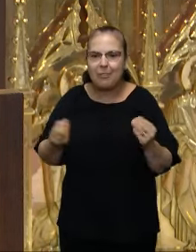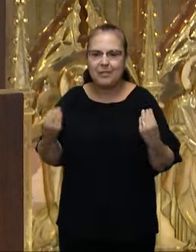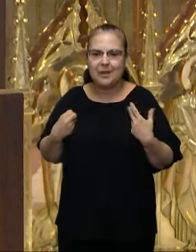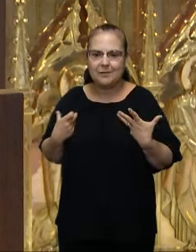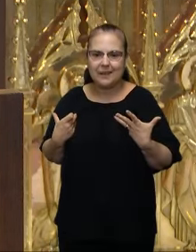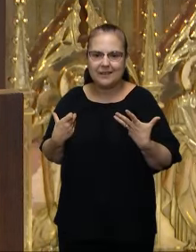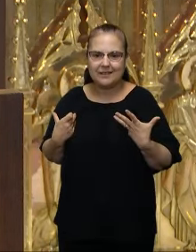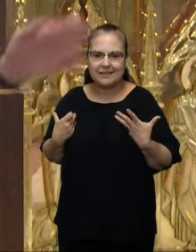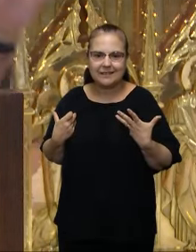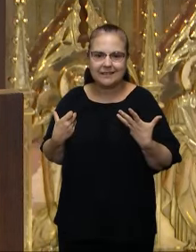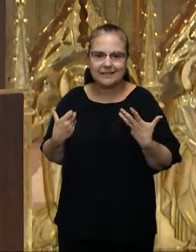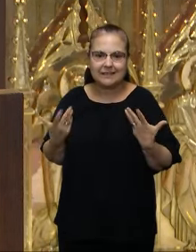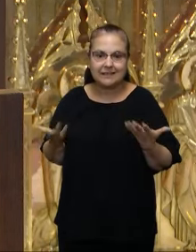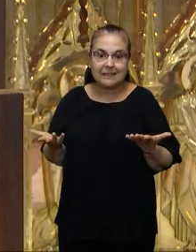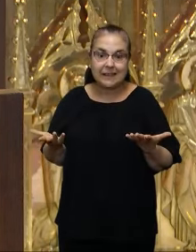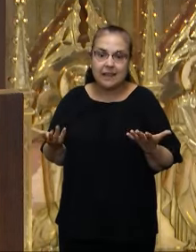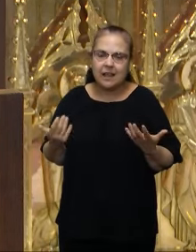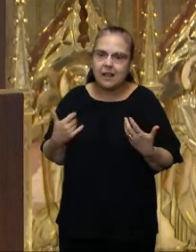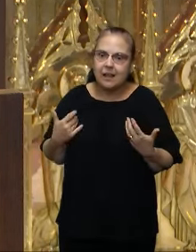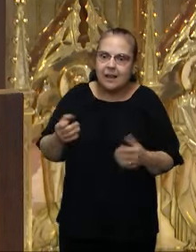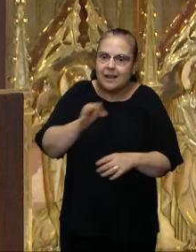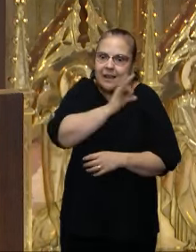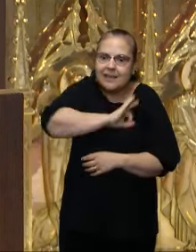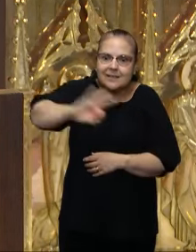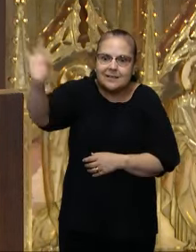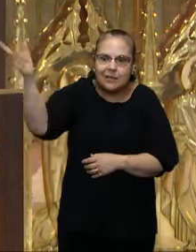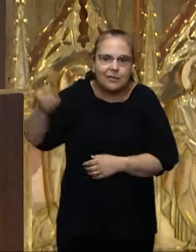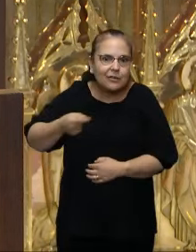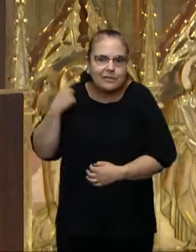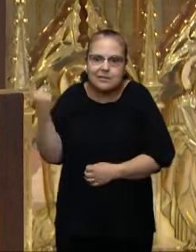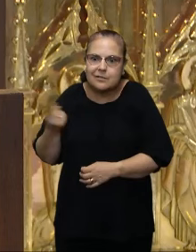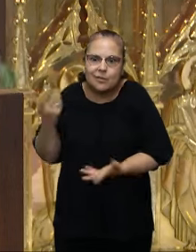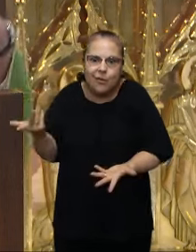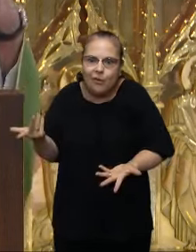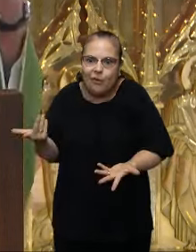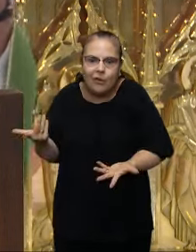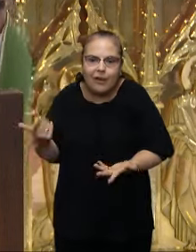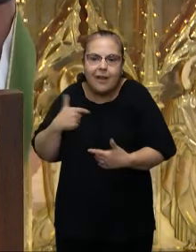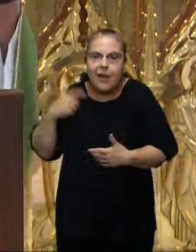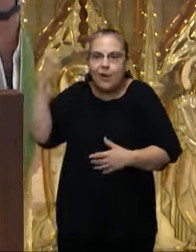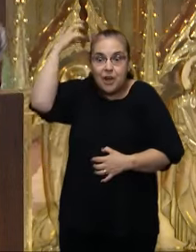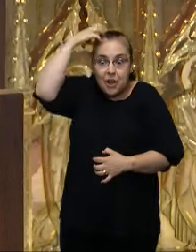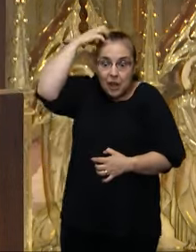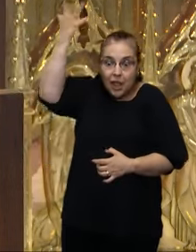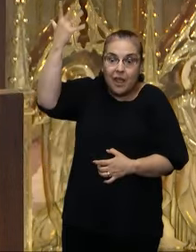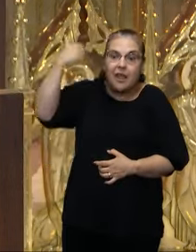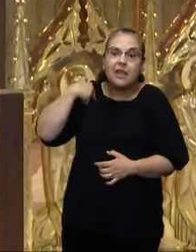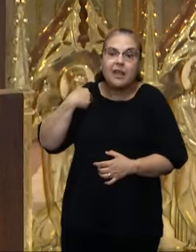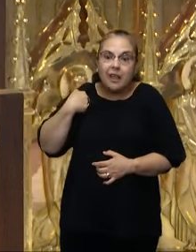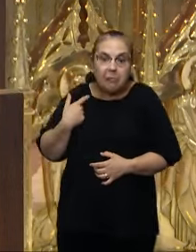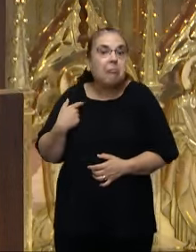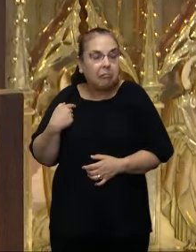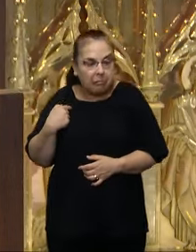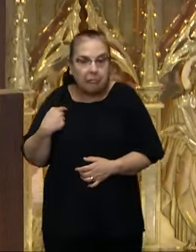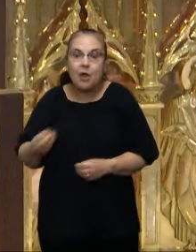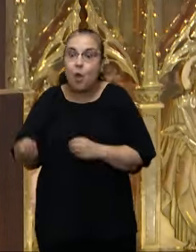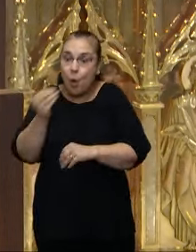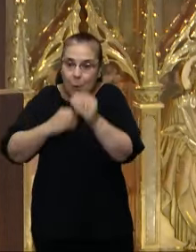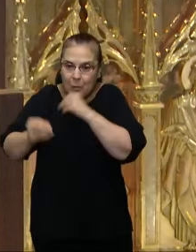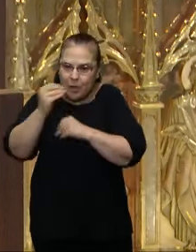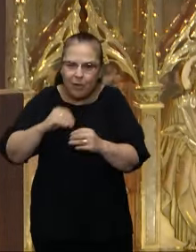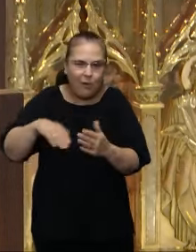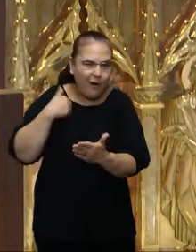final la gente se va y le deja al Señor solo. Esa gente que querían proclamarle rey, que estaban tan entusiasmados porque habían comido hasta